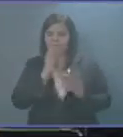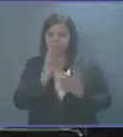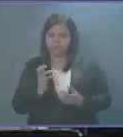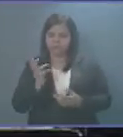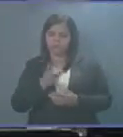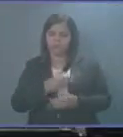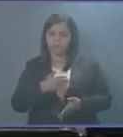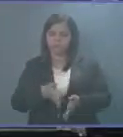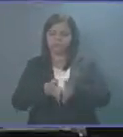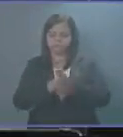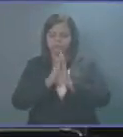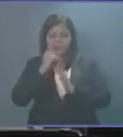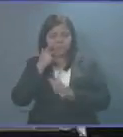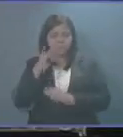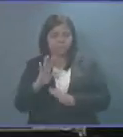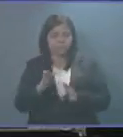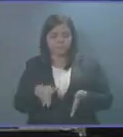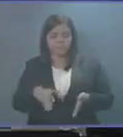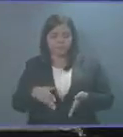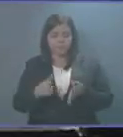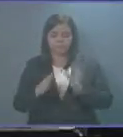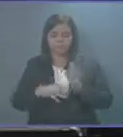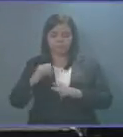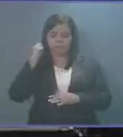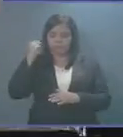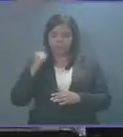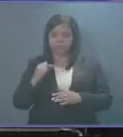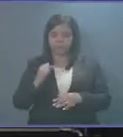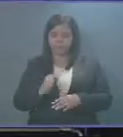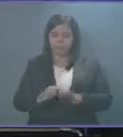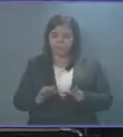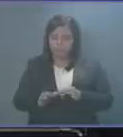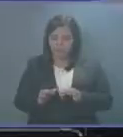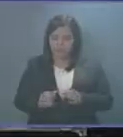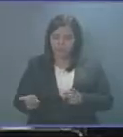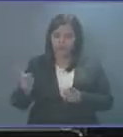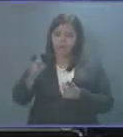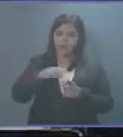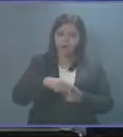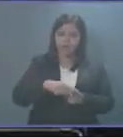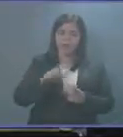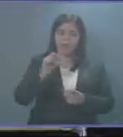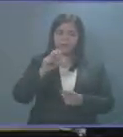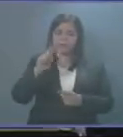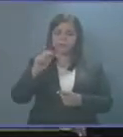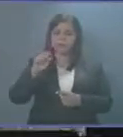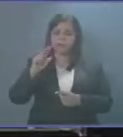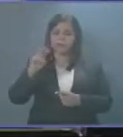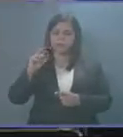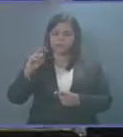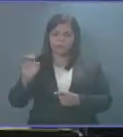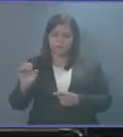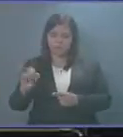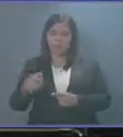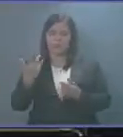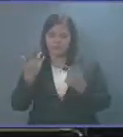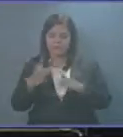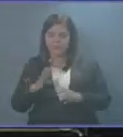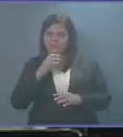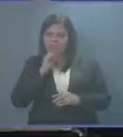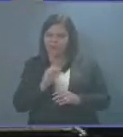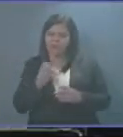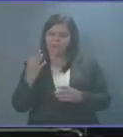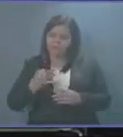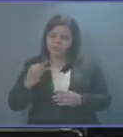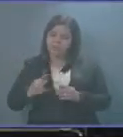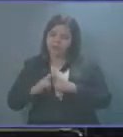que tome en cuenta, por ejemplo, la calle principal que va desde Hilo Vasco hasta Sensuntepeque, que ya está, ya dio su vida útil. Hay que hacerla de nuevo